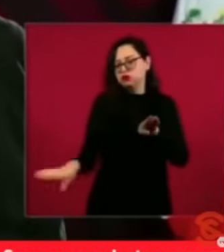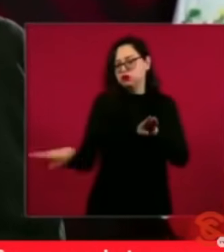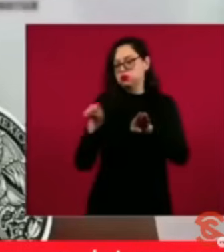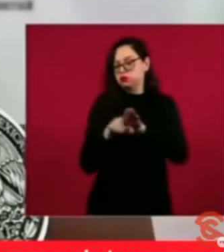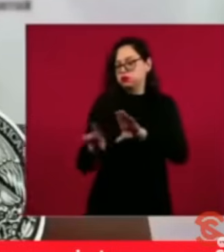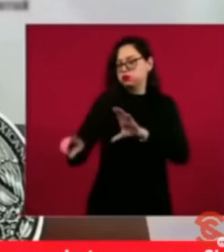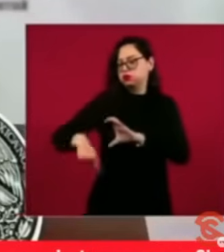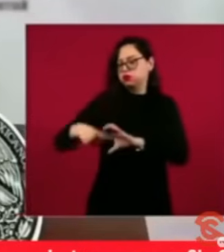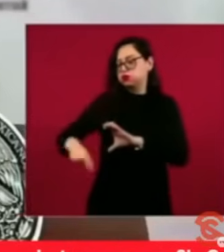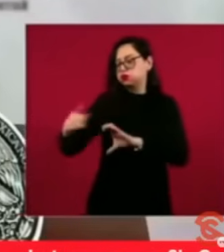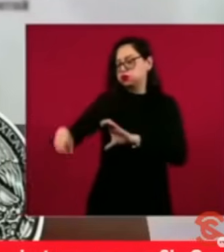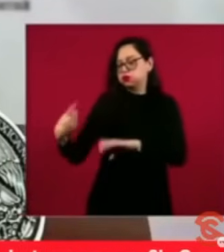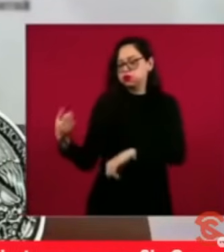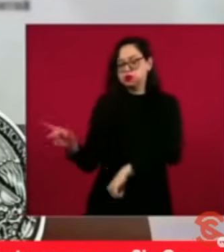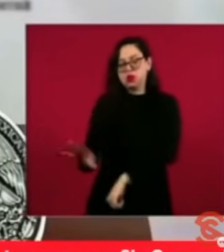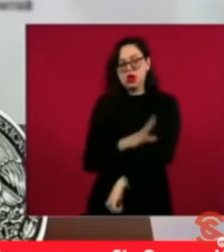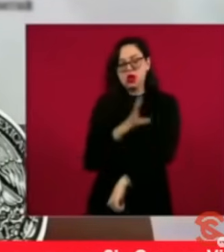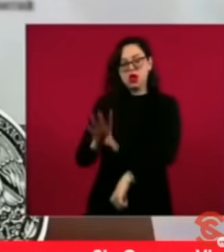turbinar